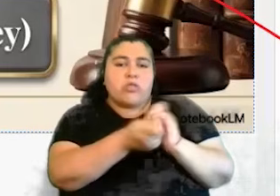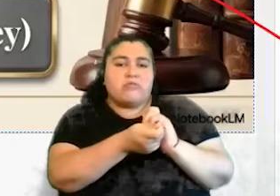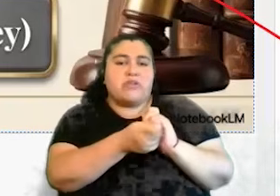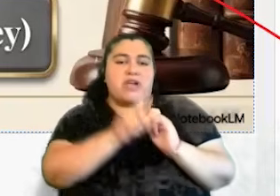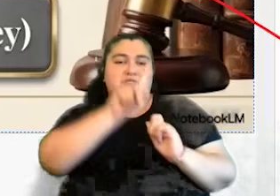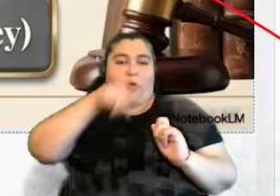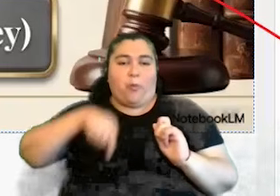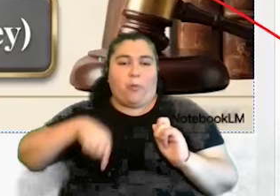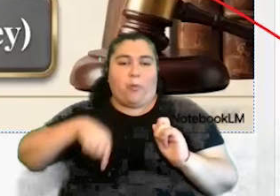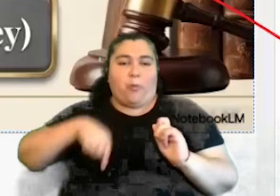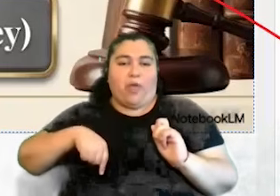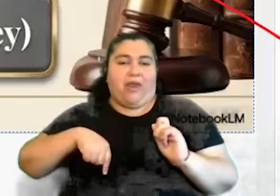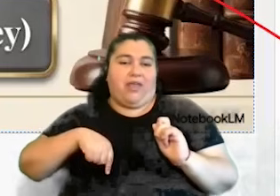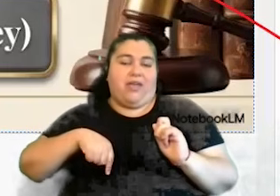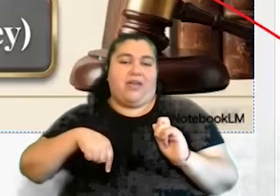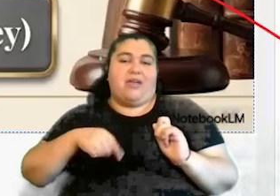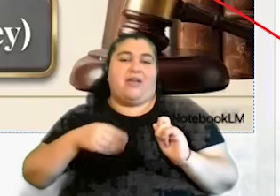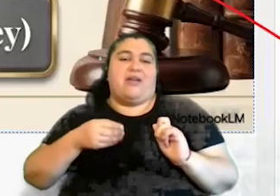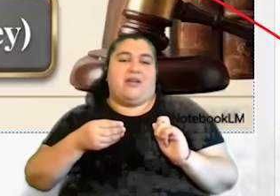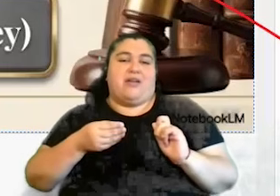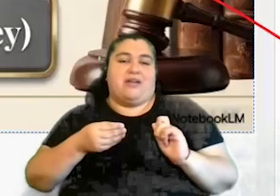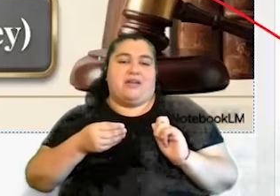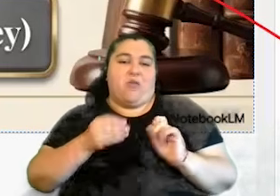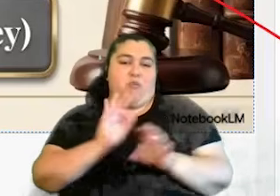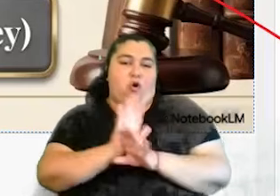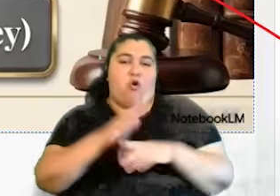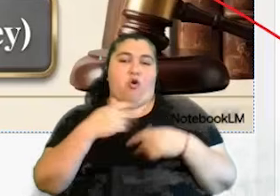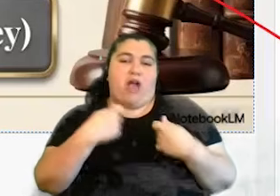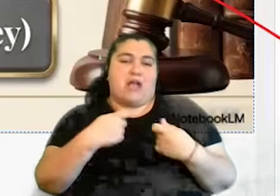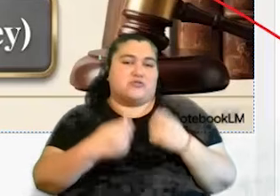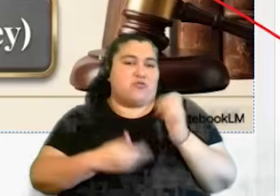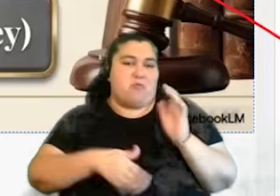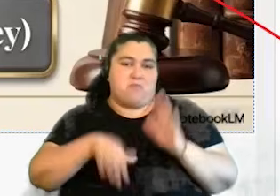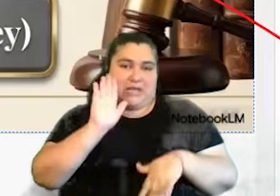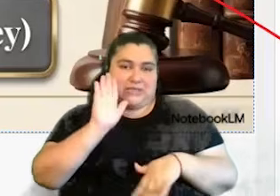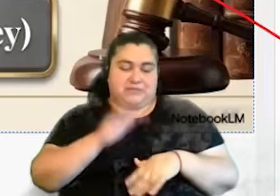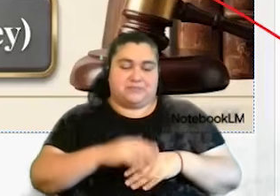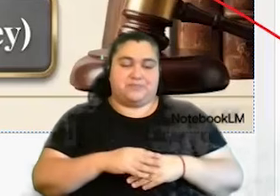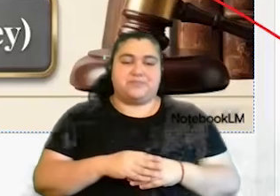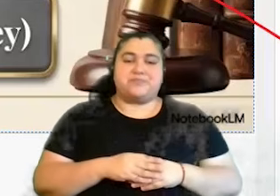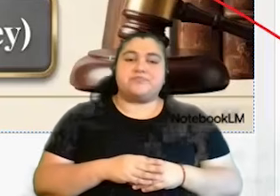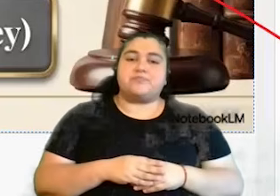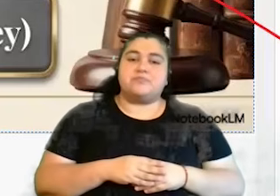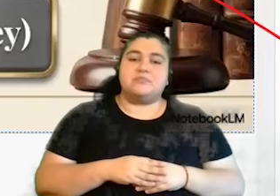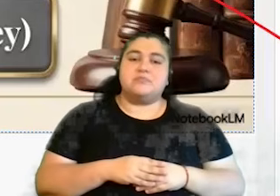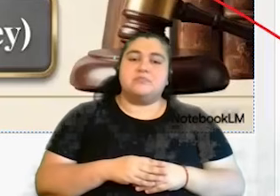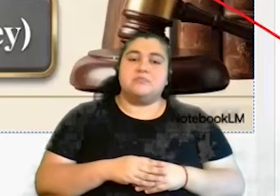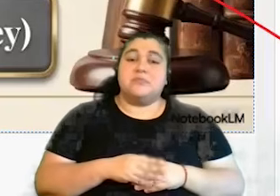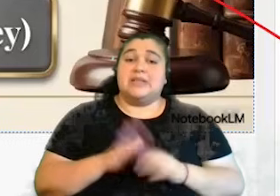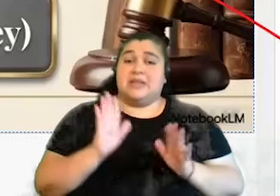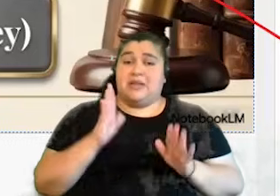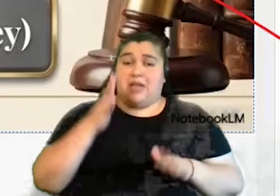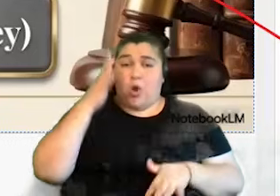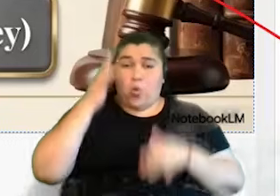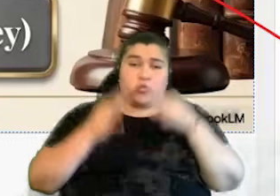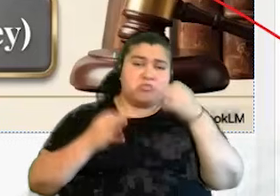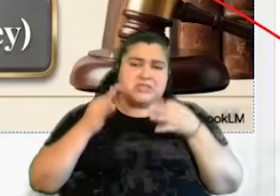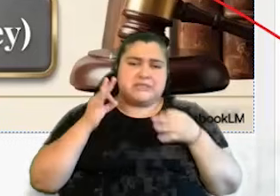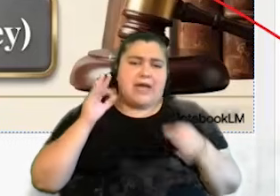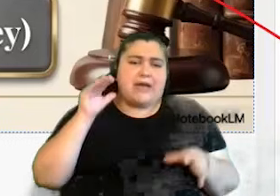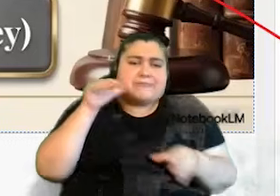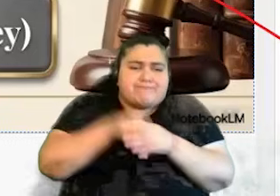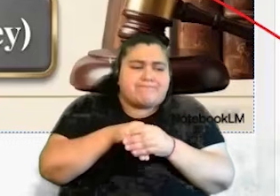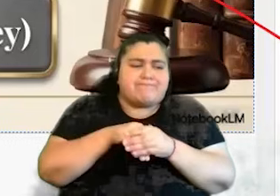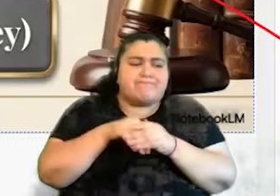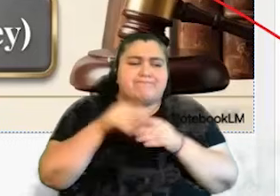mero aumento de los montos. Para resolver, la Corte en realidad no se metió de lleno en la cuestión, sino que hizo